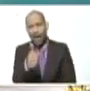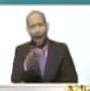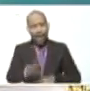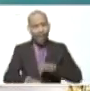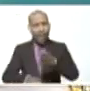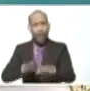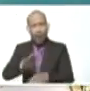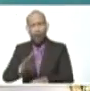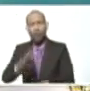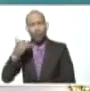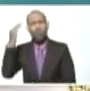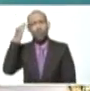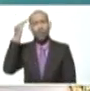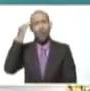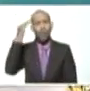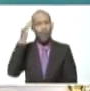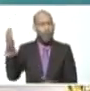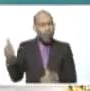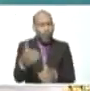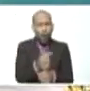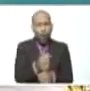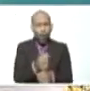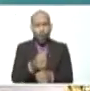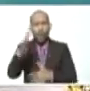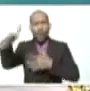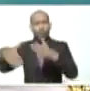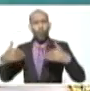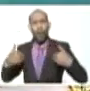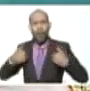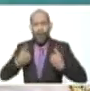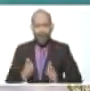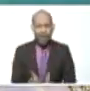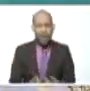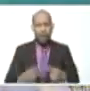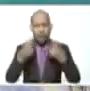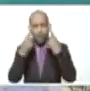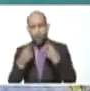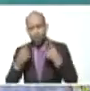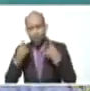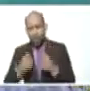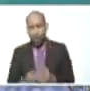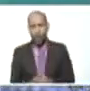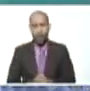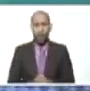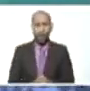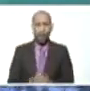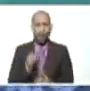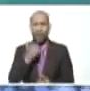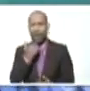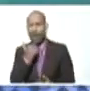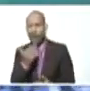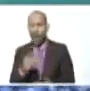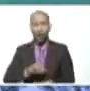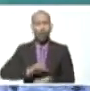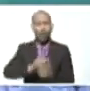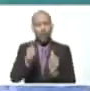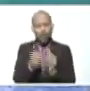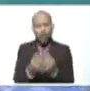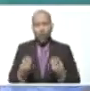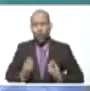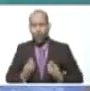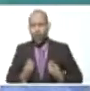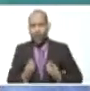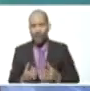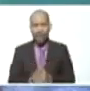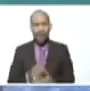sepamos descubrir, más allá del cansancio, las lágrimas y los obstáculos del camino,